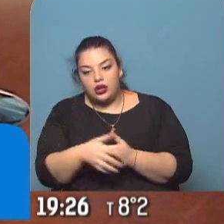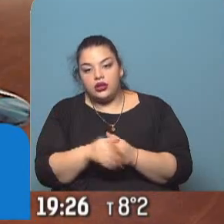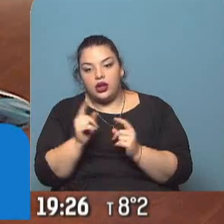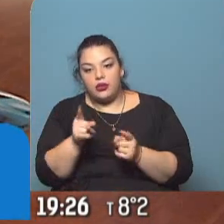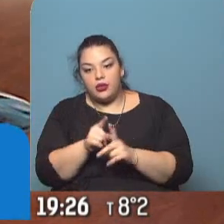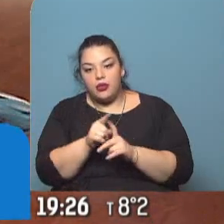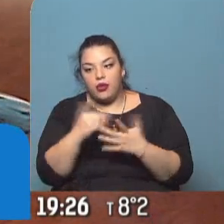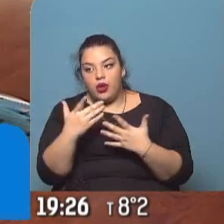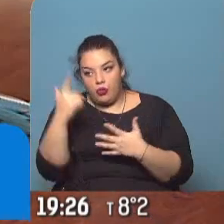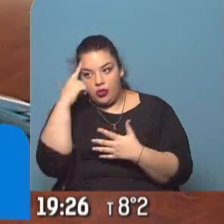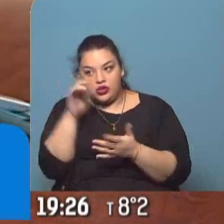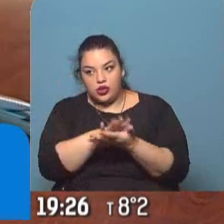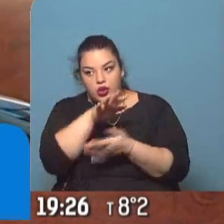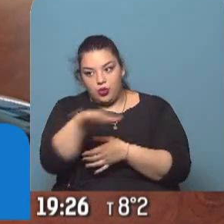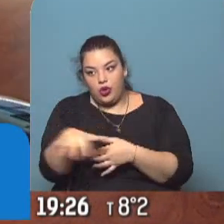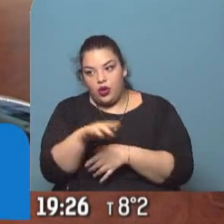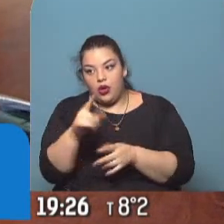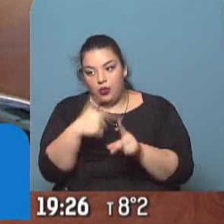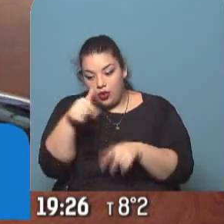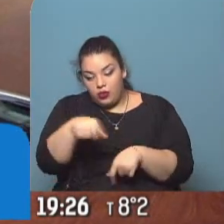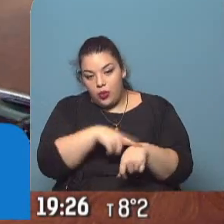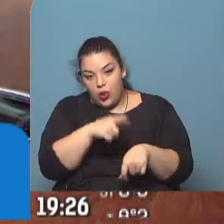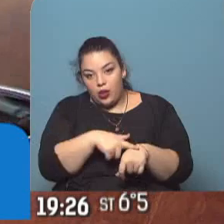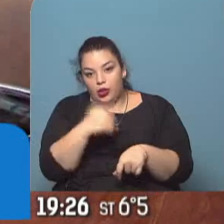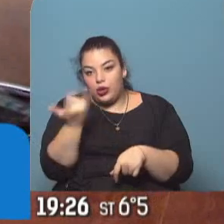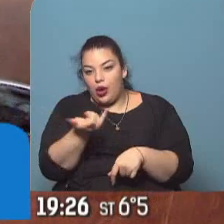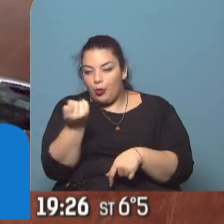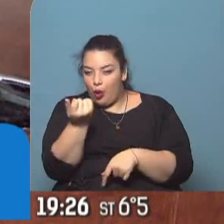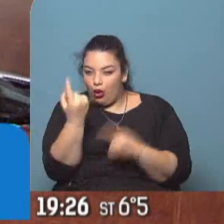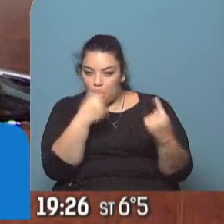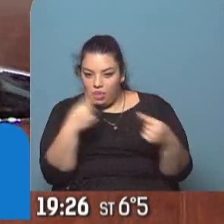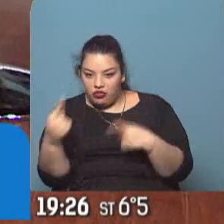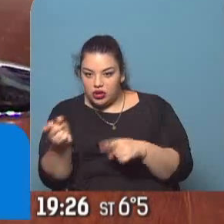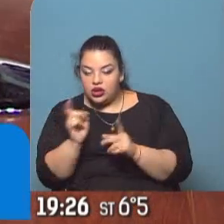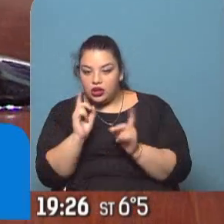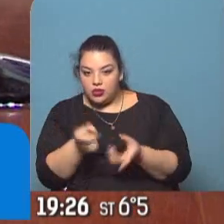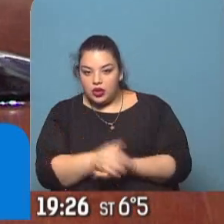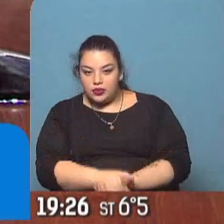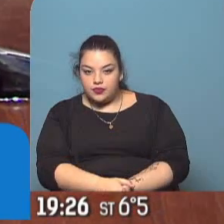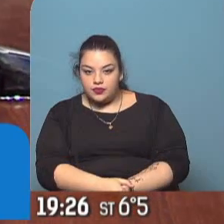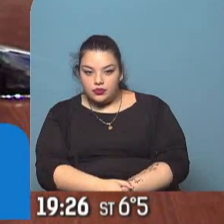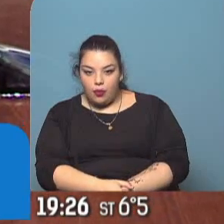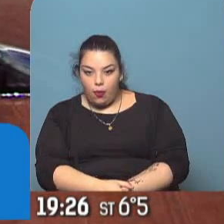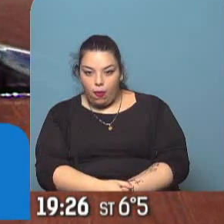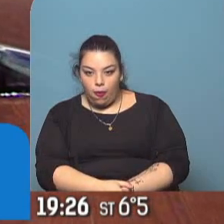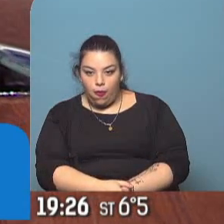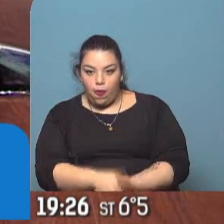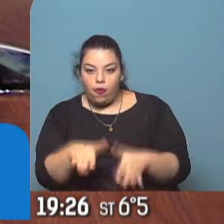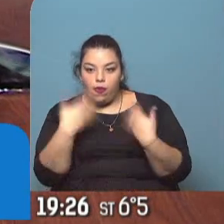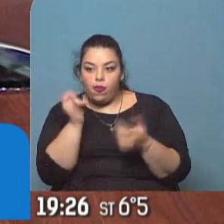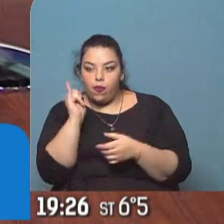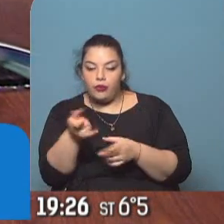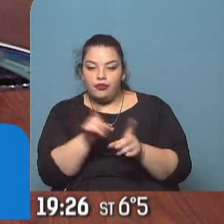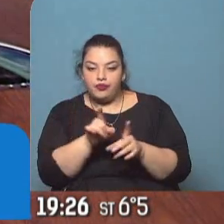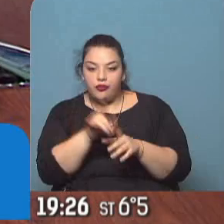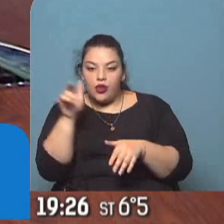todos los bloques. Por momentos era muy poca la diferencia, y de hecho terminó con muy poca diferencia en favor del sí a esta